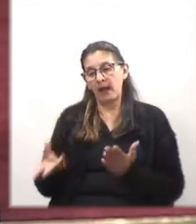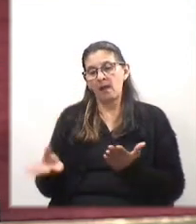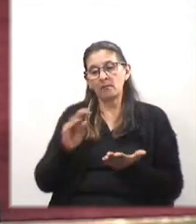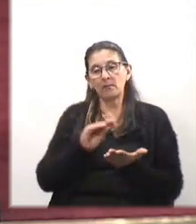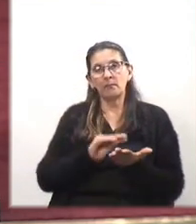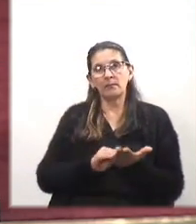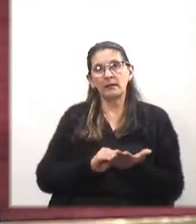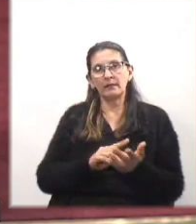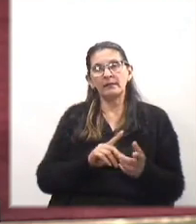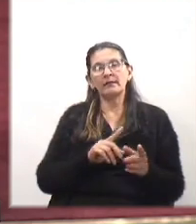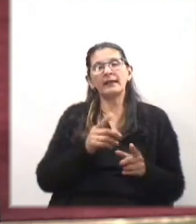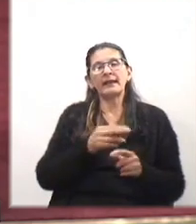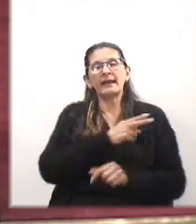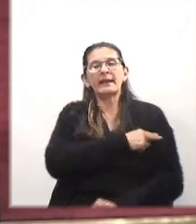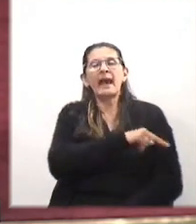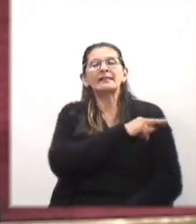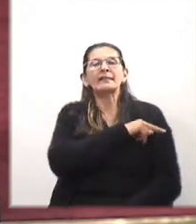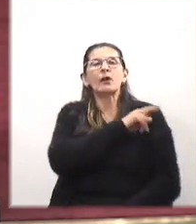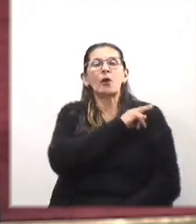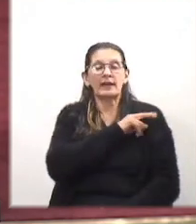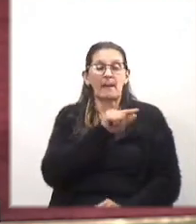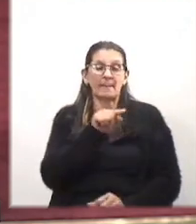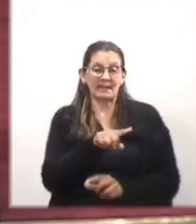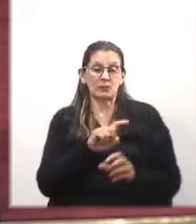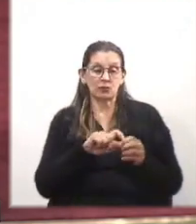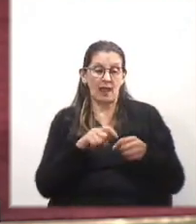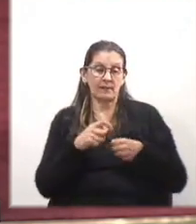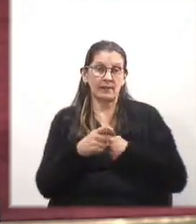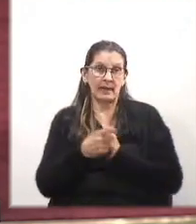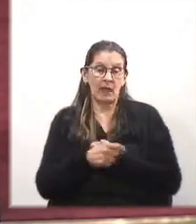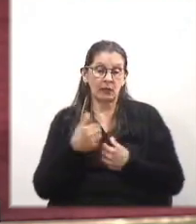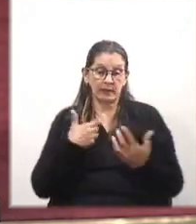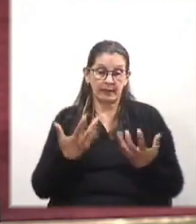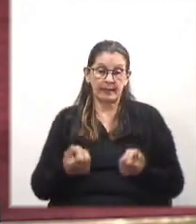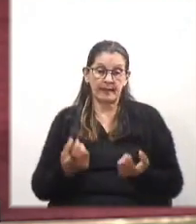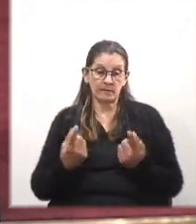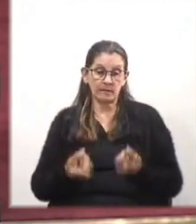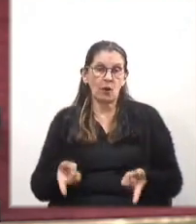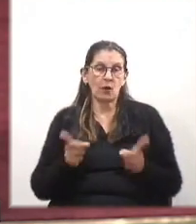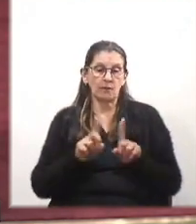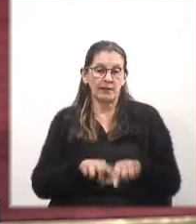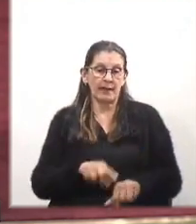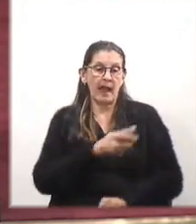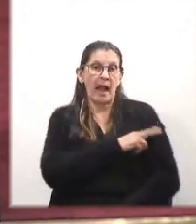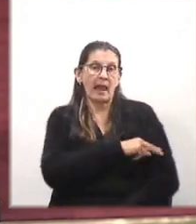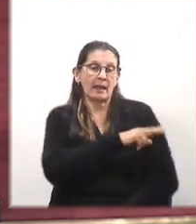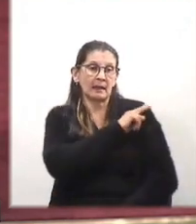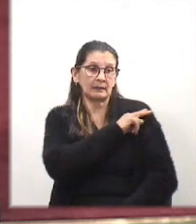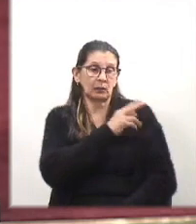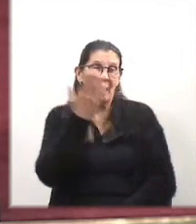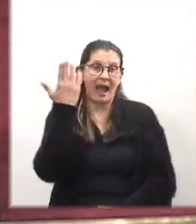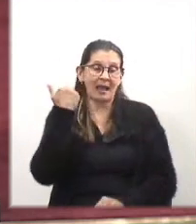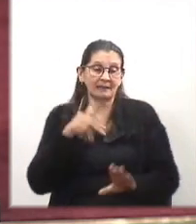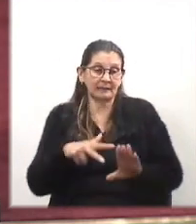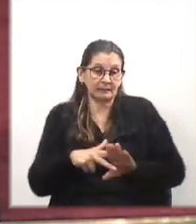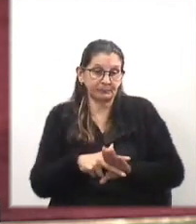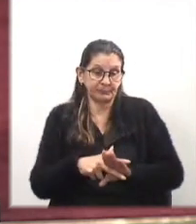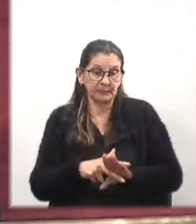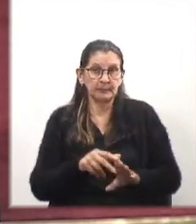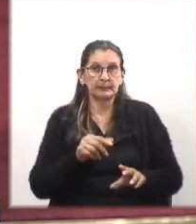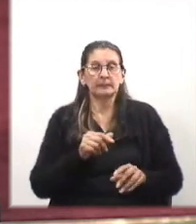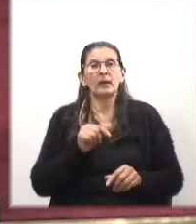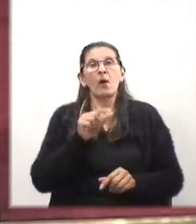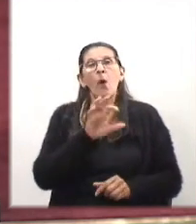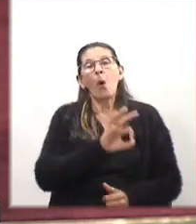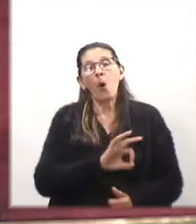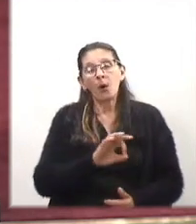recomposición de la carrera de categorías para aquellos afiliados que opten por volver a la categoría que estaban antes de estancarse en una categoría